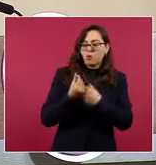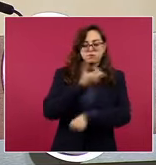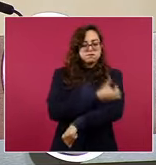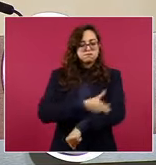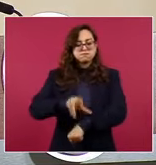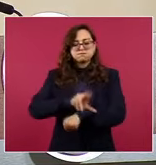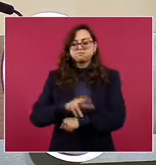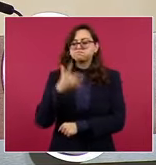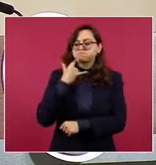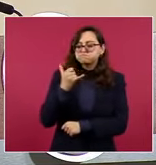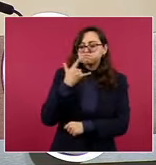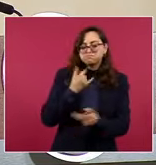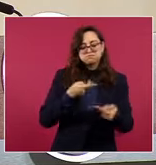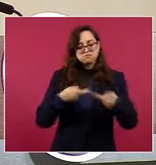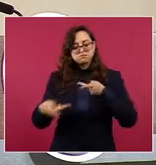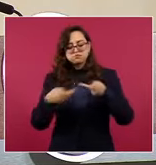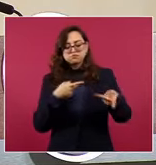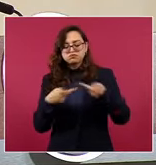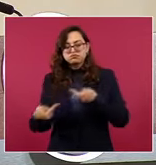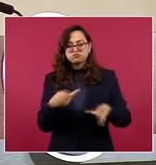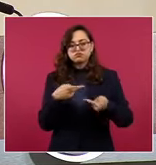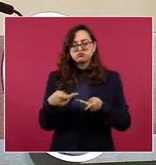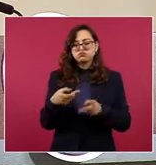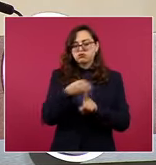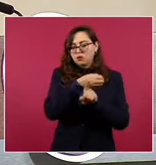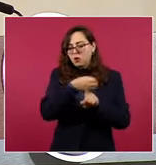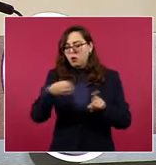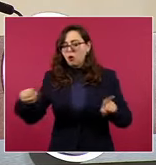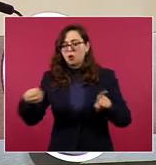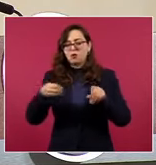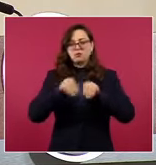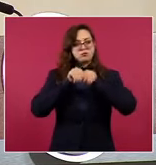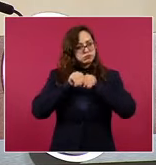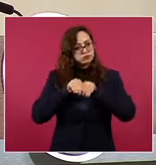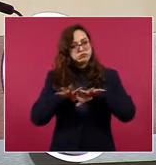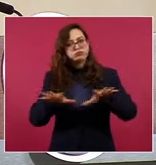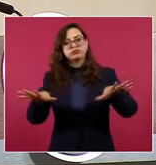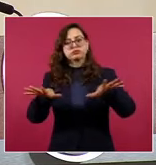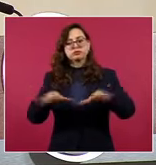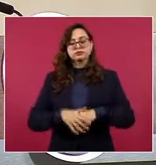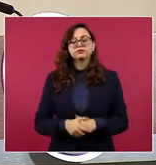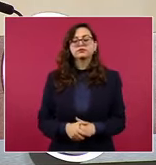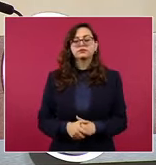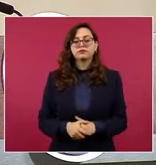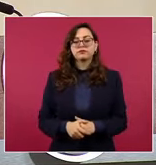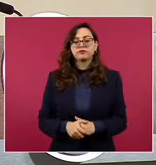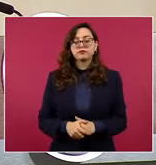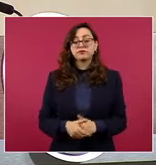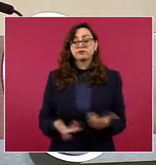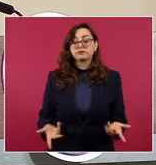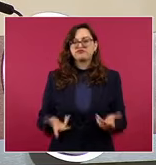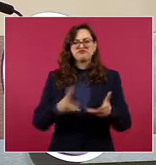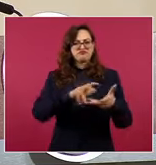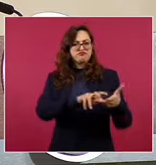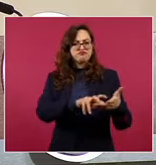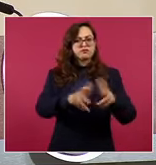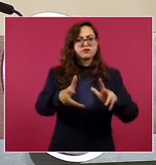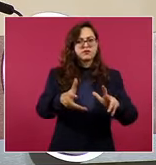la inteligencia operativa y el despliegue territorial, la atención a las causas que generan la